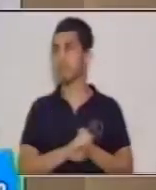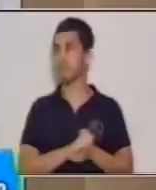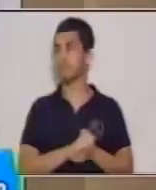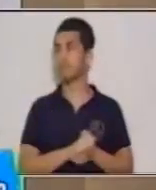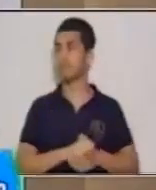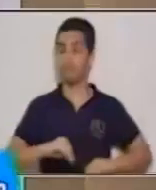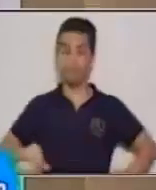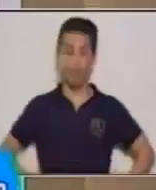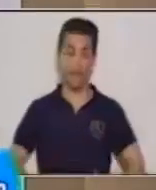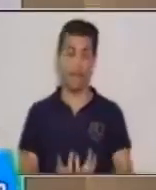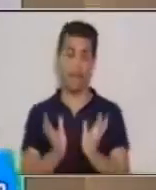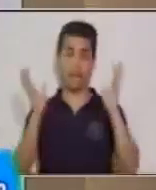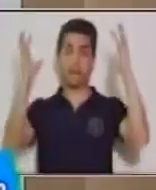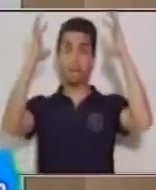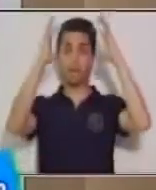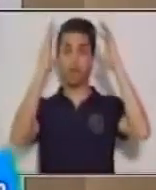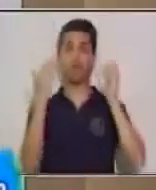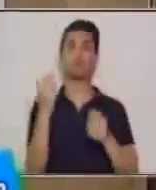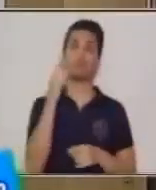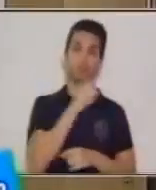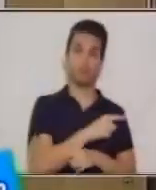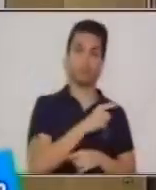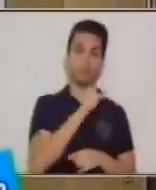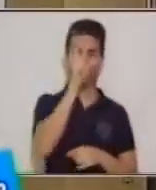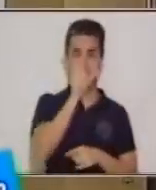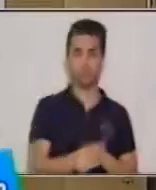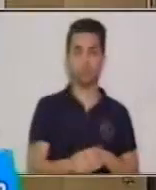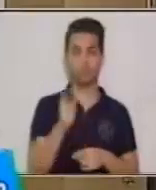Árbol. Muy bien.